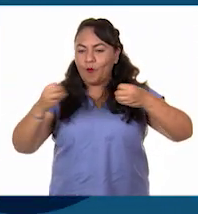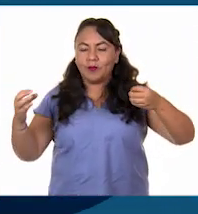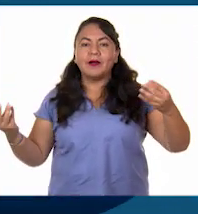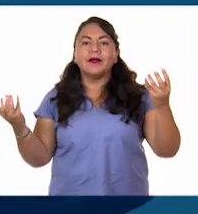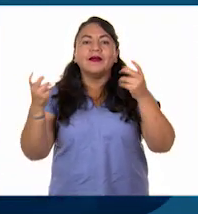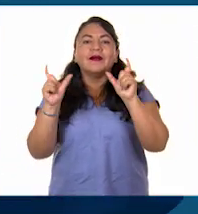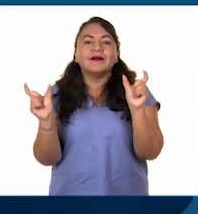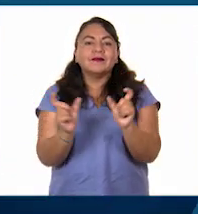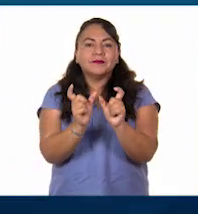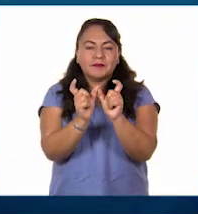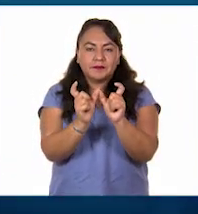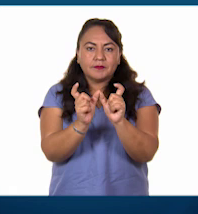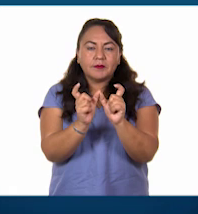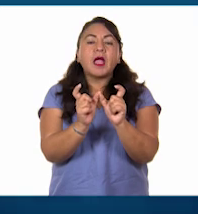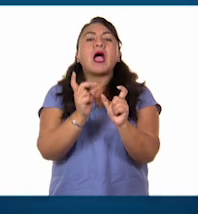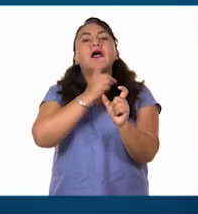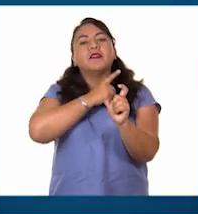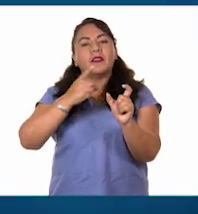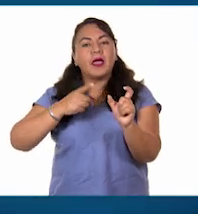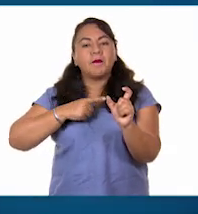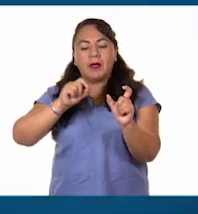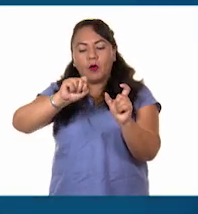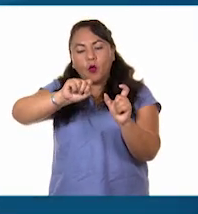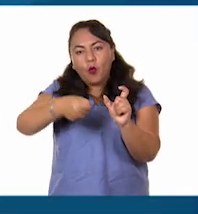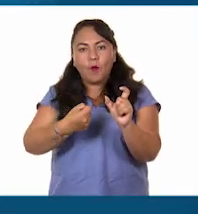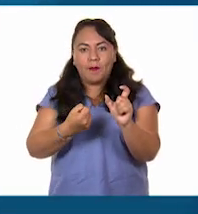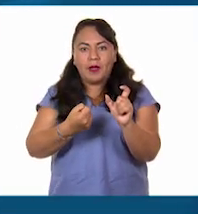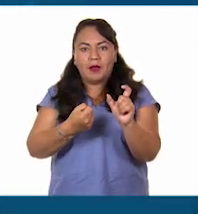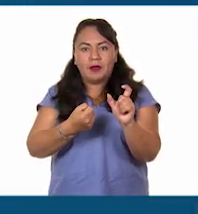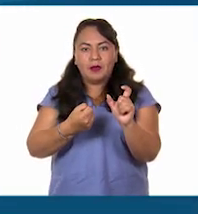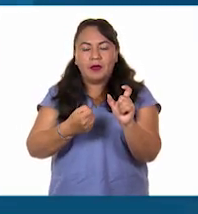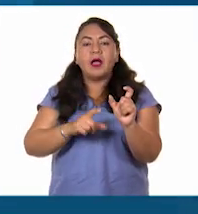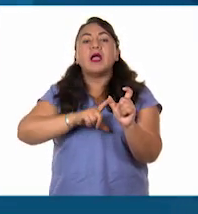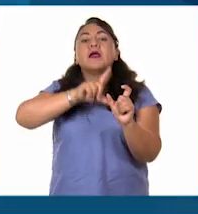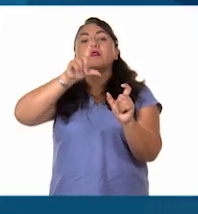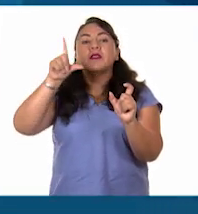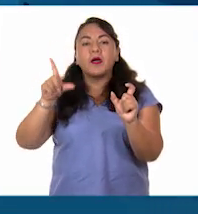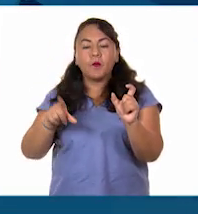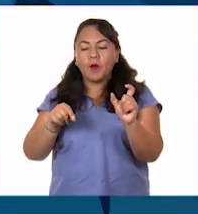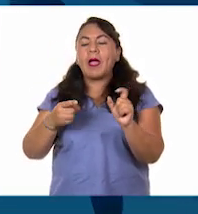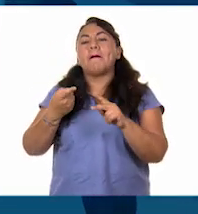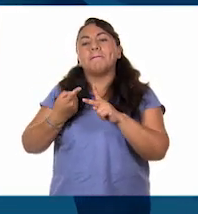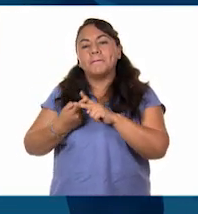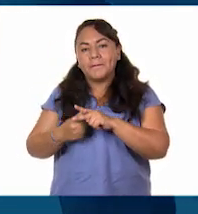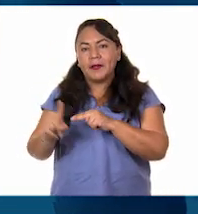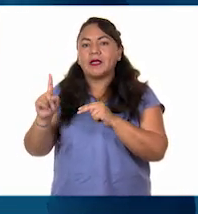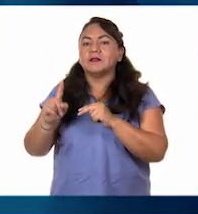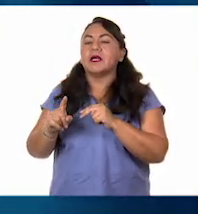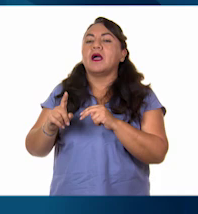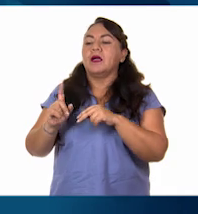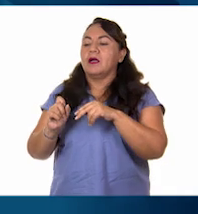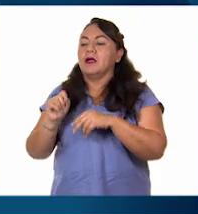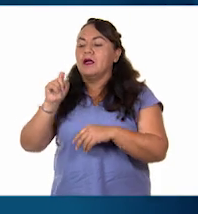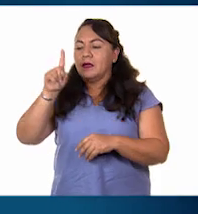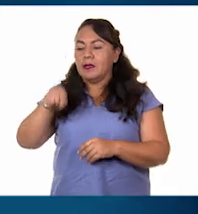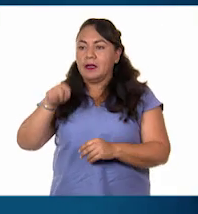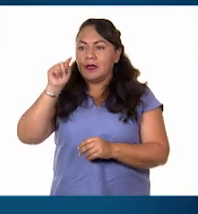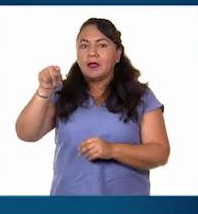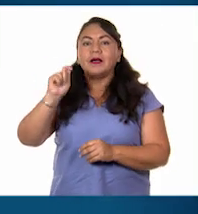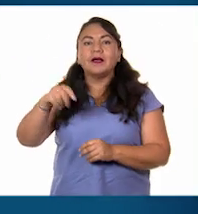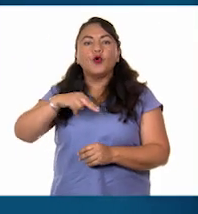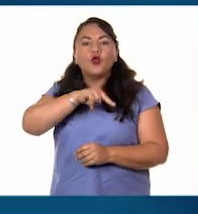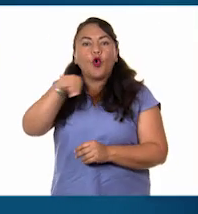de las ideas, por lo que debería haber una coma entre ellas. Después, el signo de apertura debería ir antes de